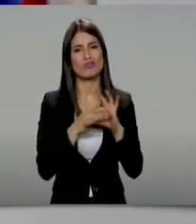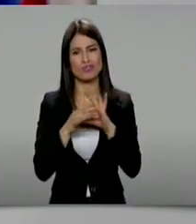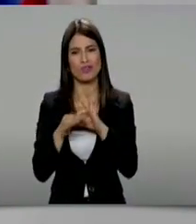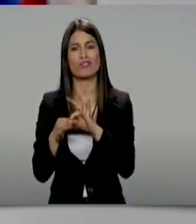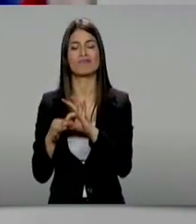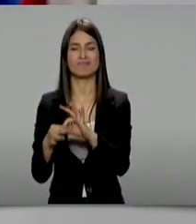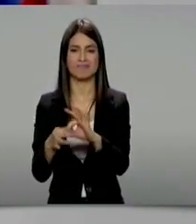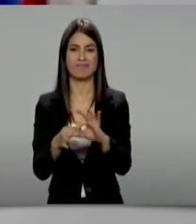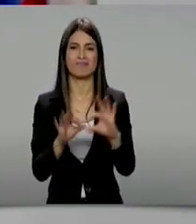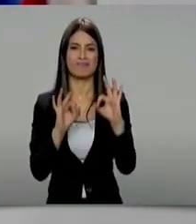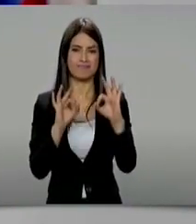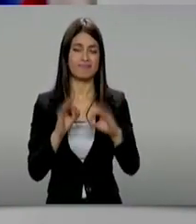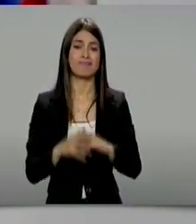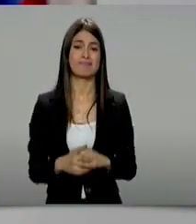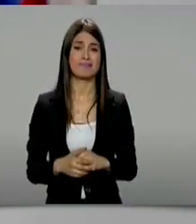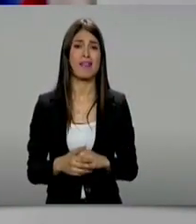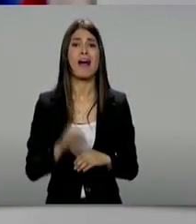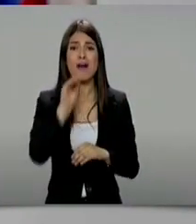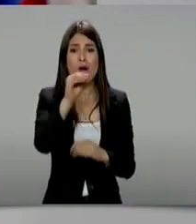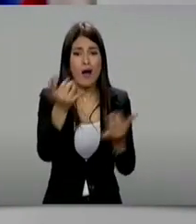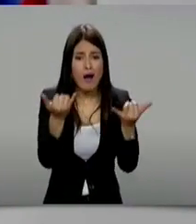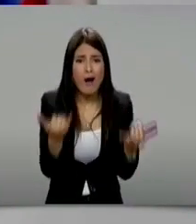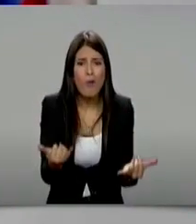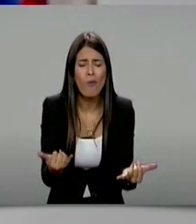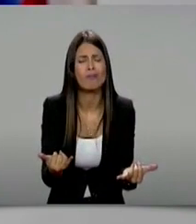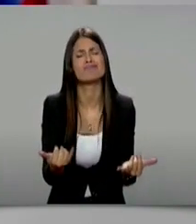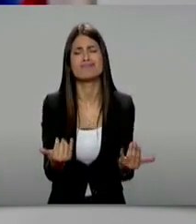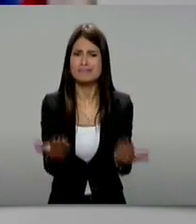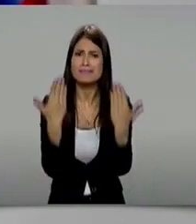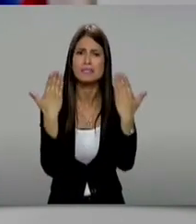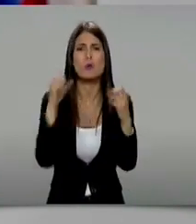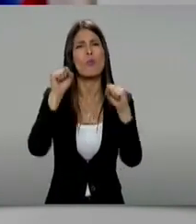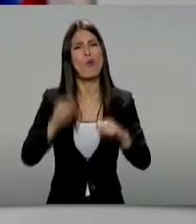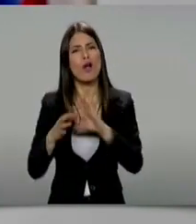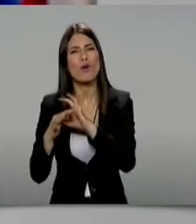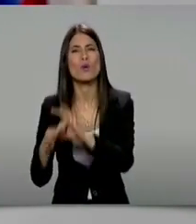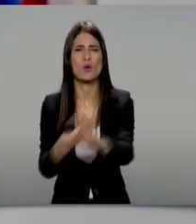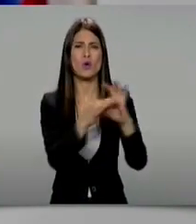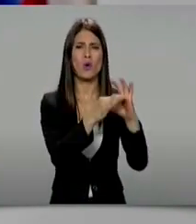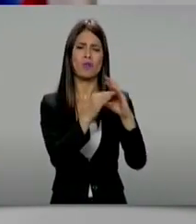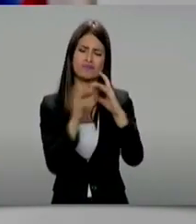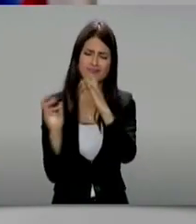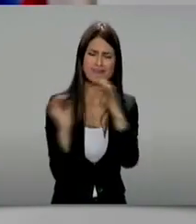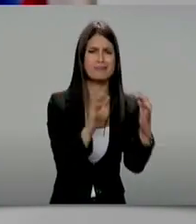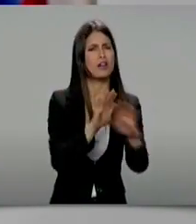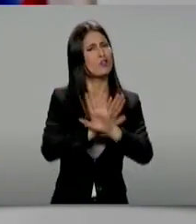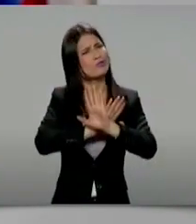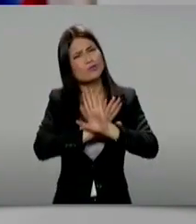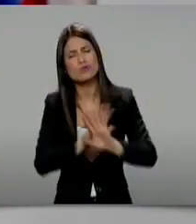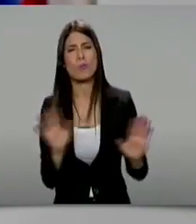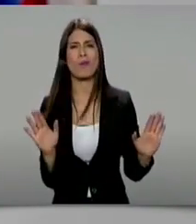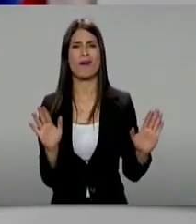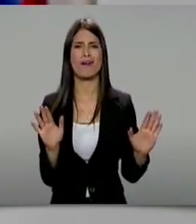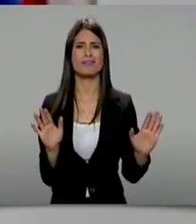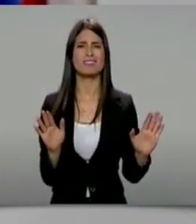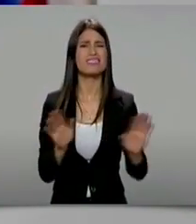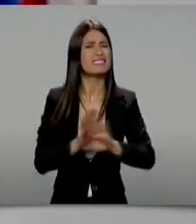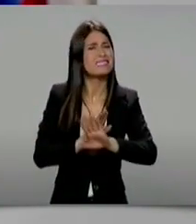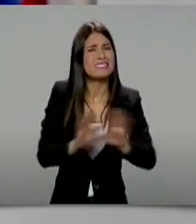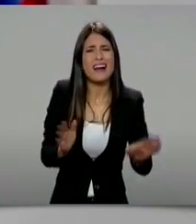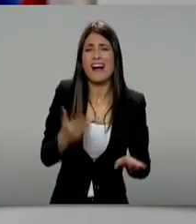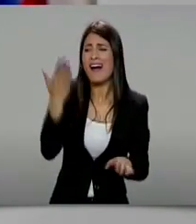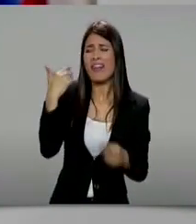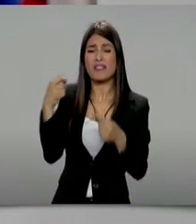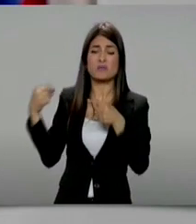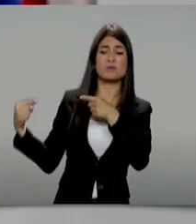y nos Abre es la hora de la unión es la hora de la reconciliación es la hora de dejar atrás las